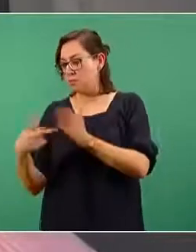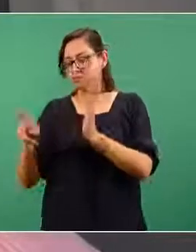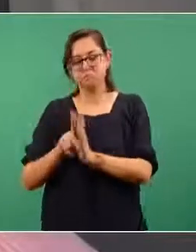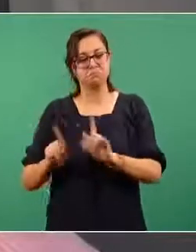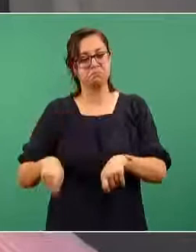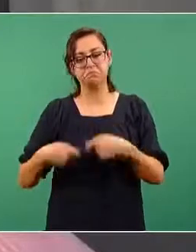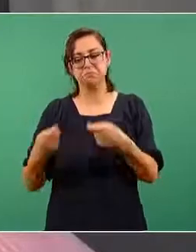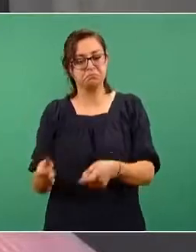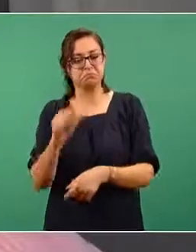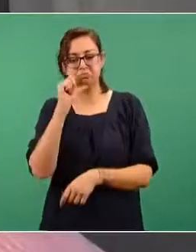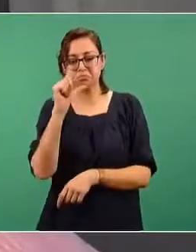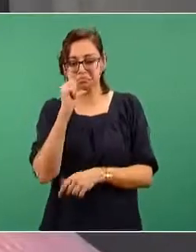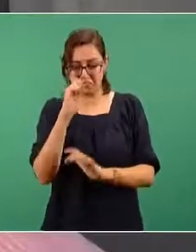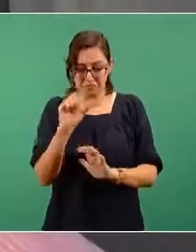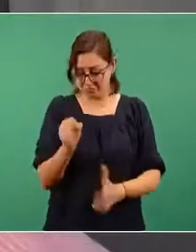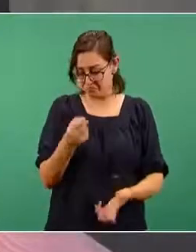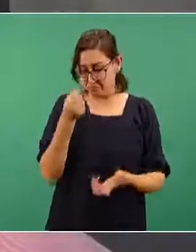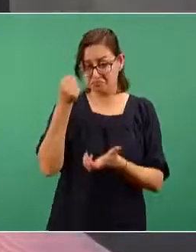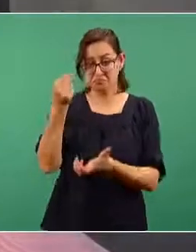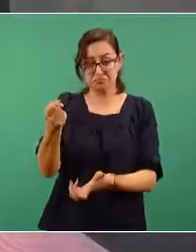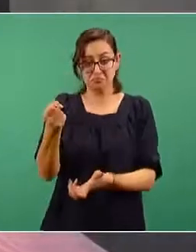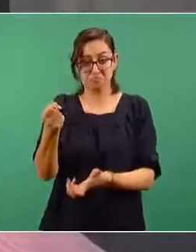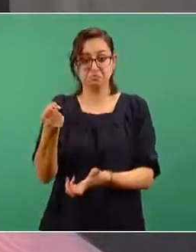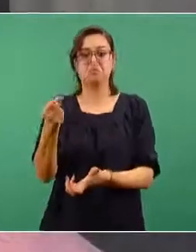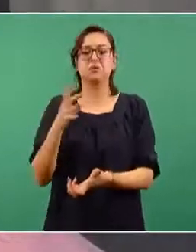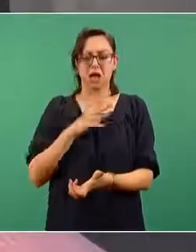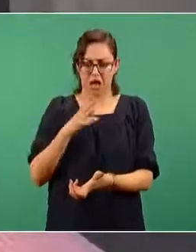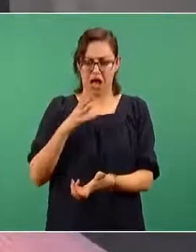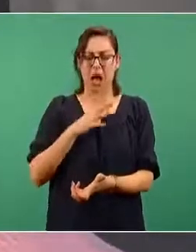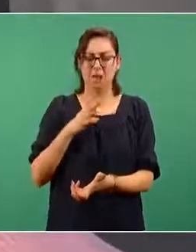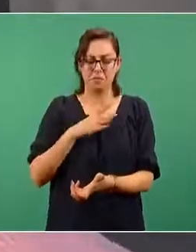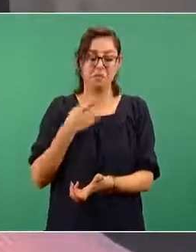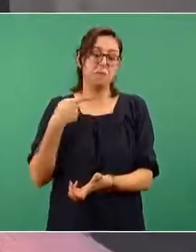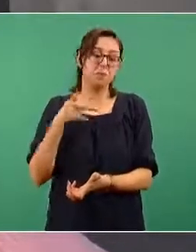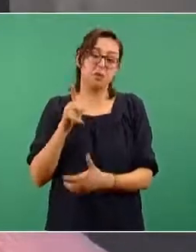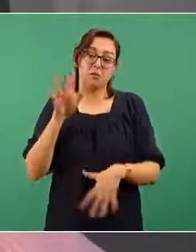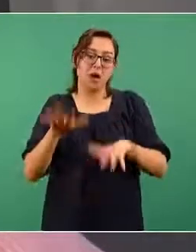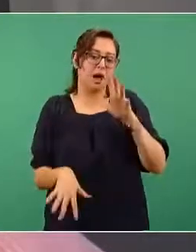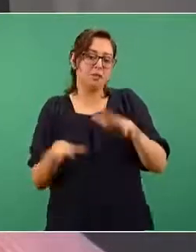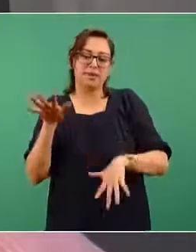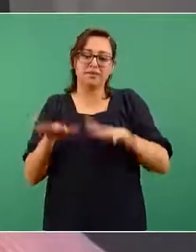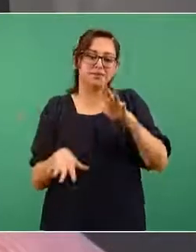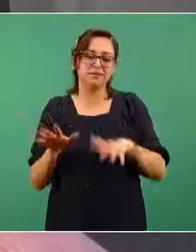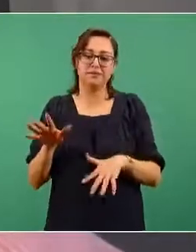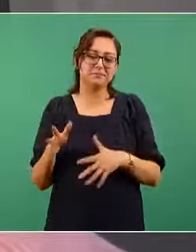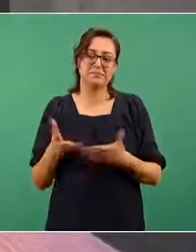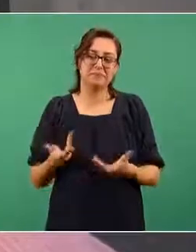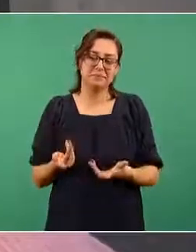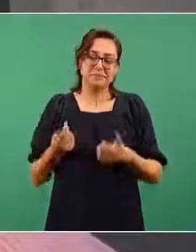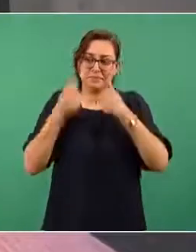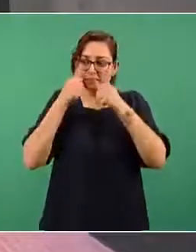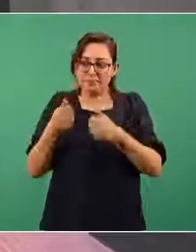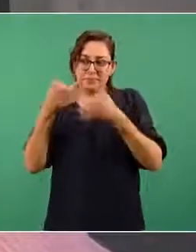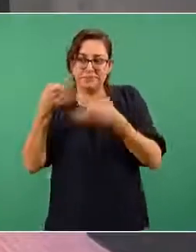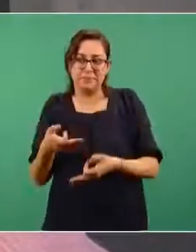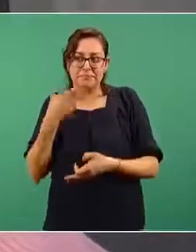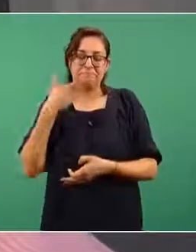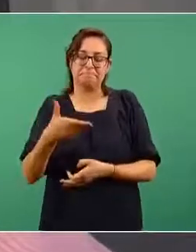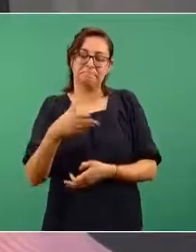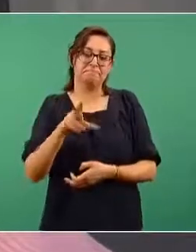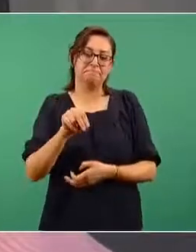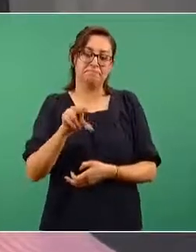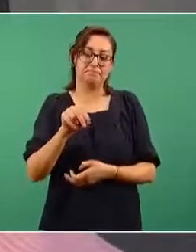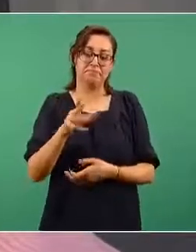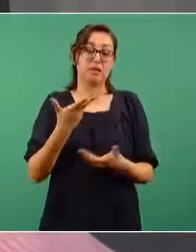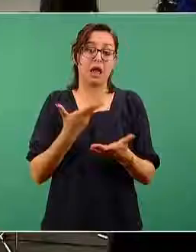los financiamientos para la investigación, aunque existentes, no necesariamente cubrían todas las expectativas. Hoy que estamos ante